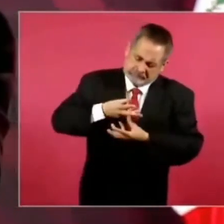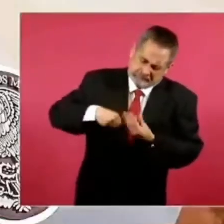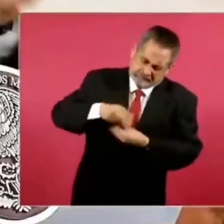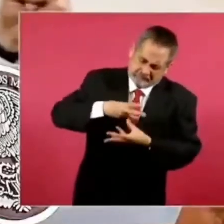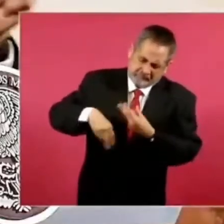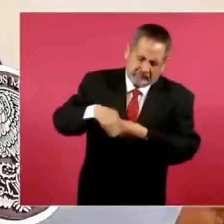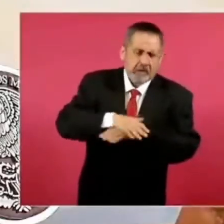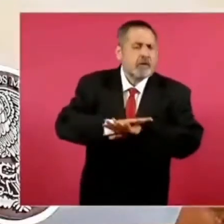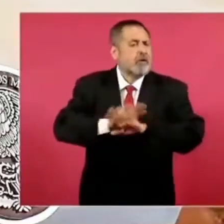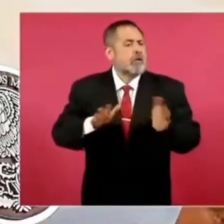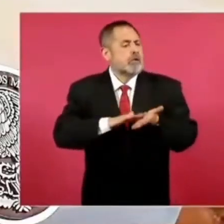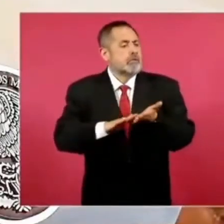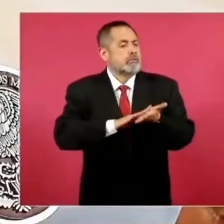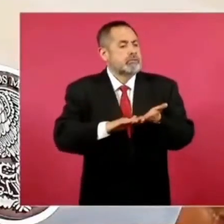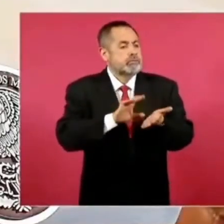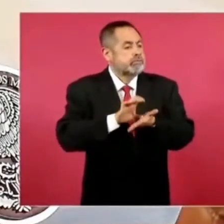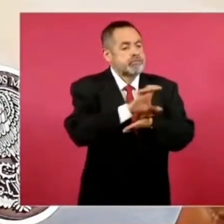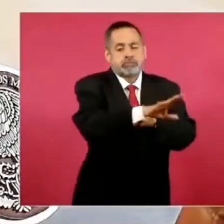ya habíamos pagado.